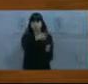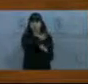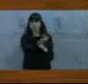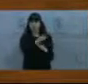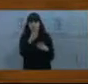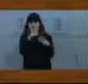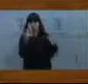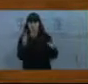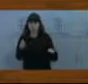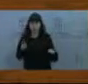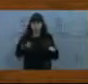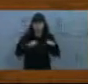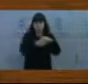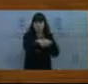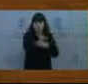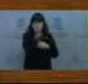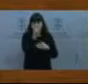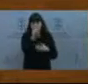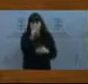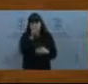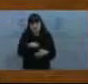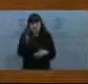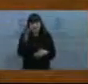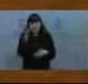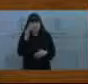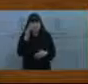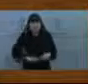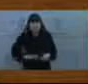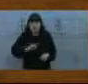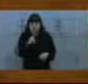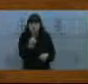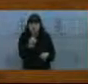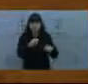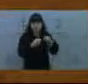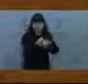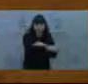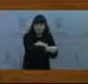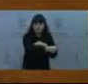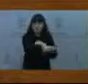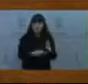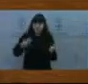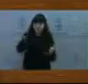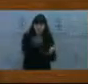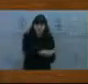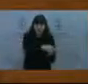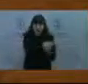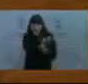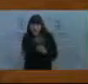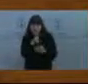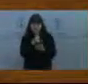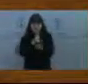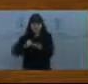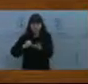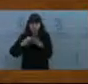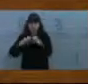año sigue pagando más que la matrícula de Derecho. A nosotros